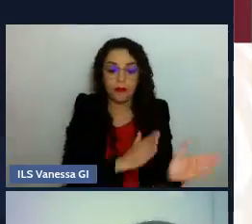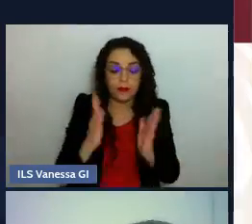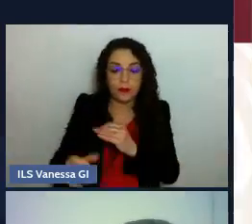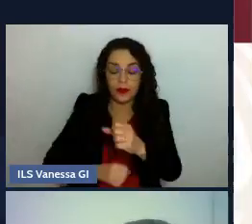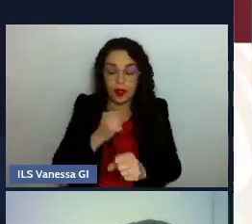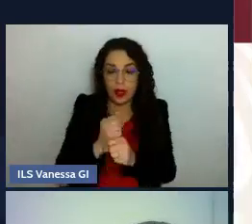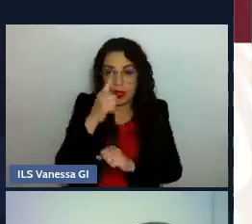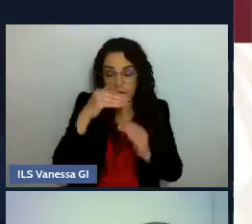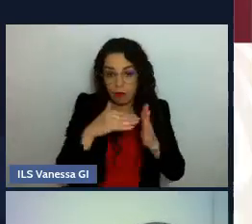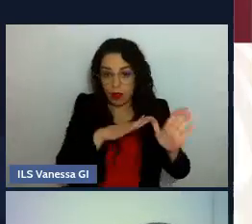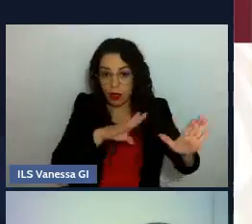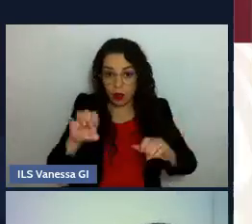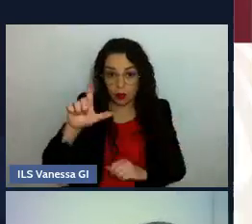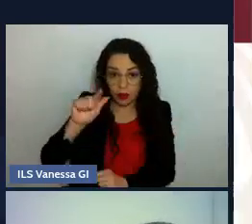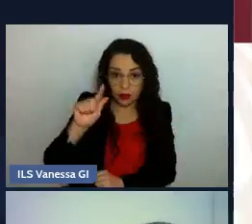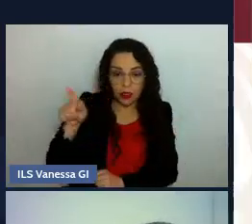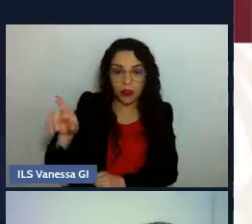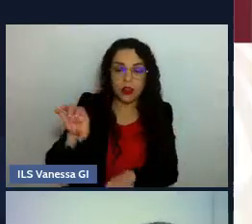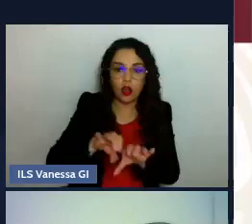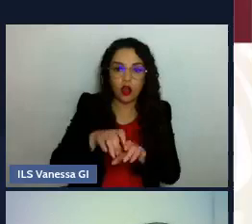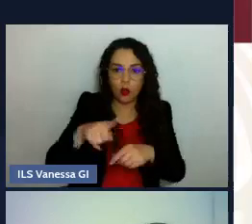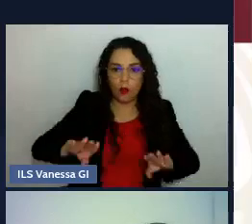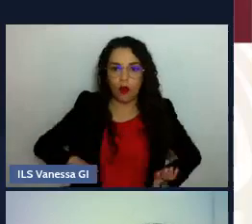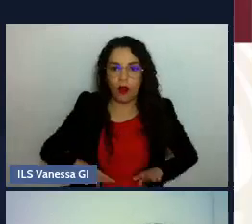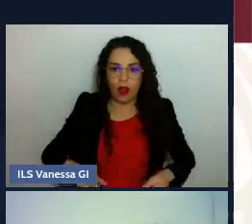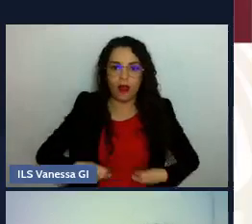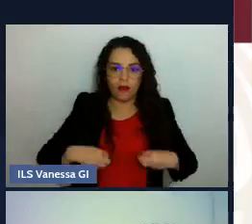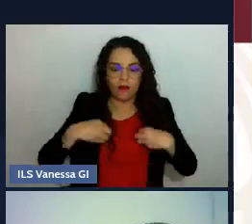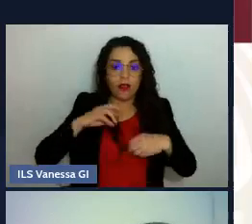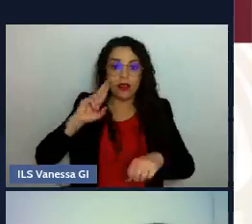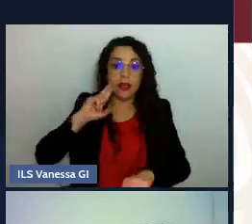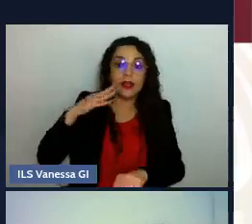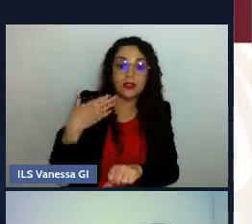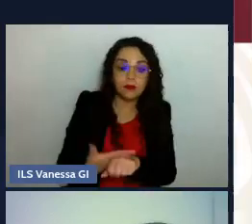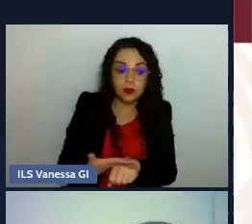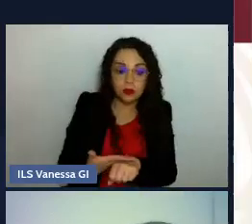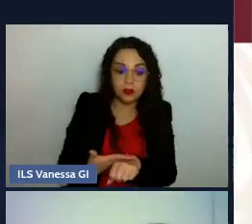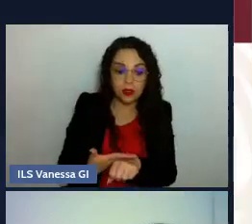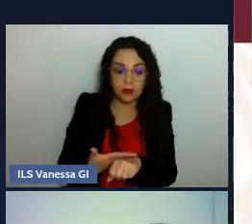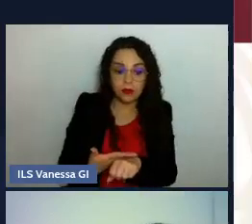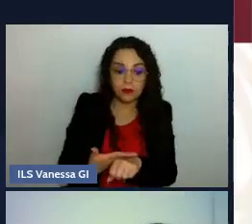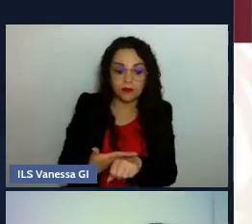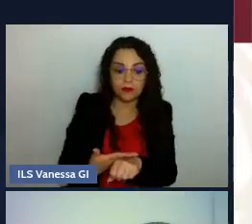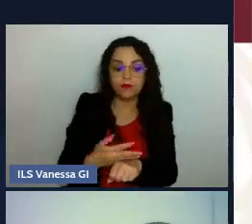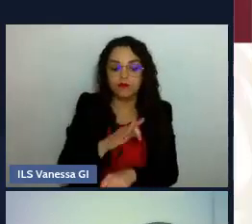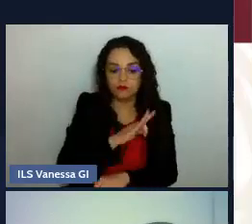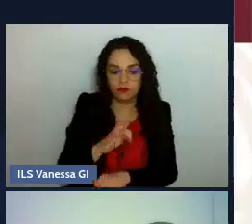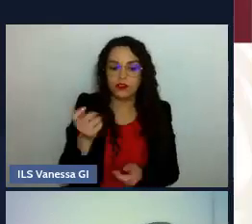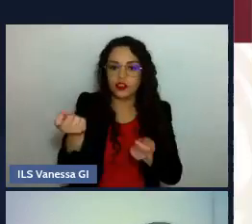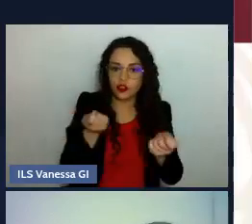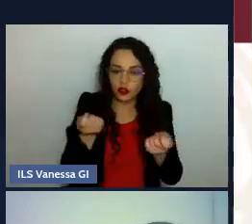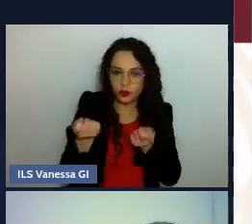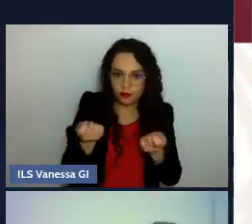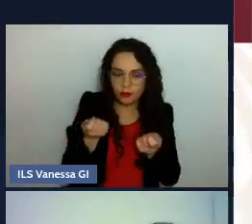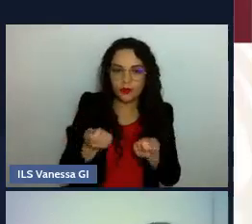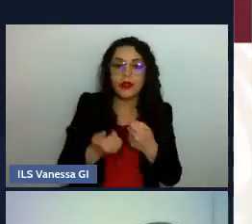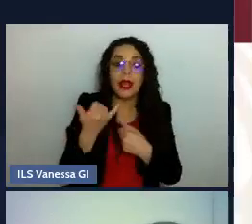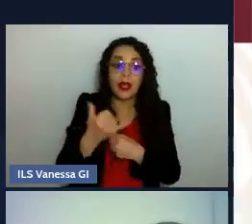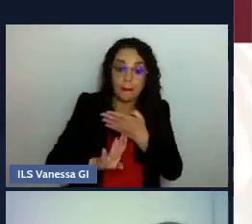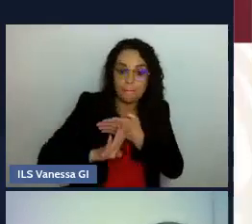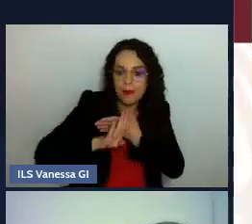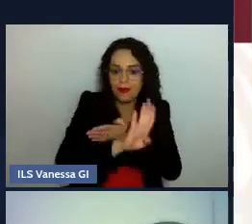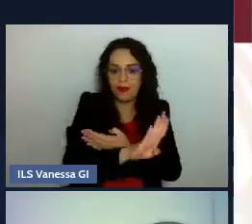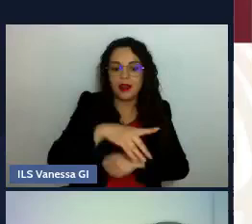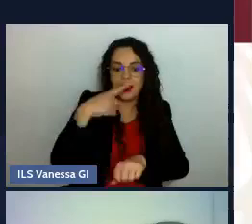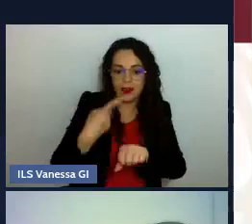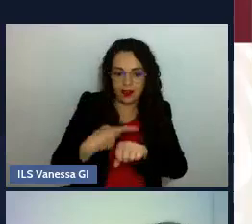de vida y la responsabilidad de las personas para manejar, controlar y prevenir enfermedades. Para